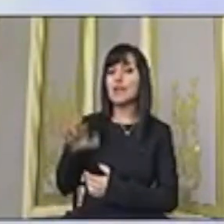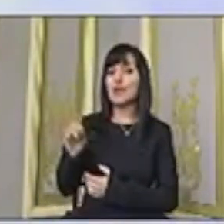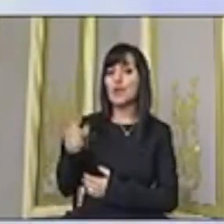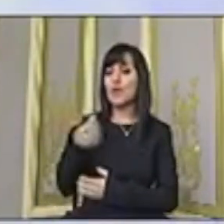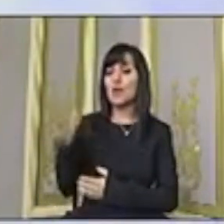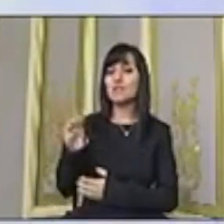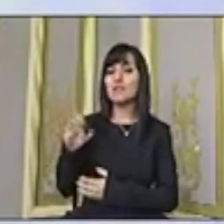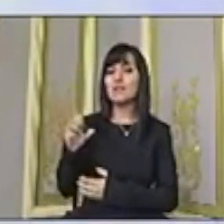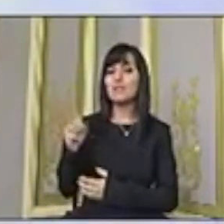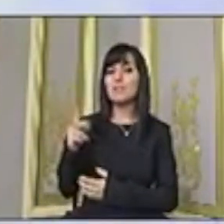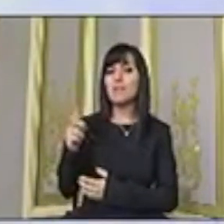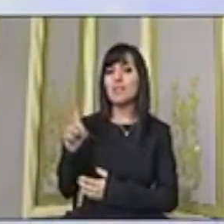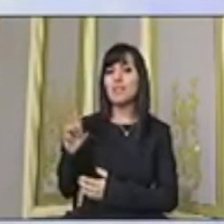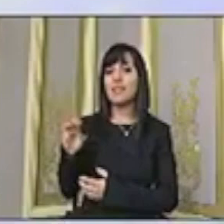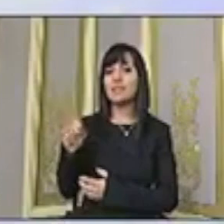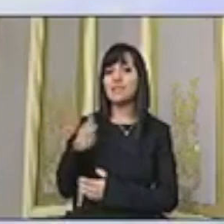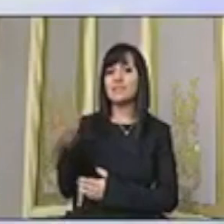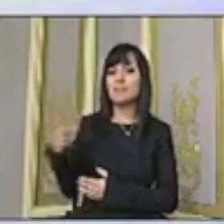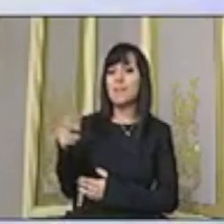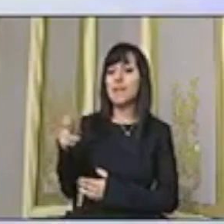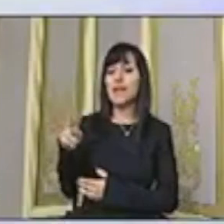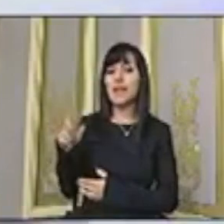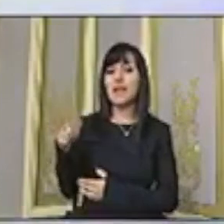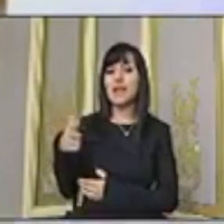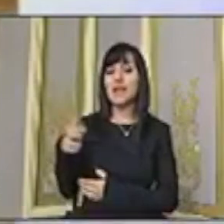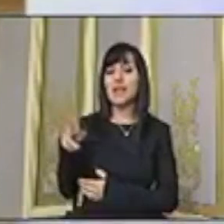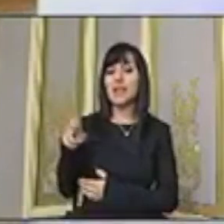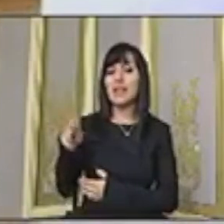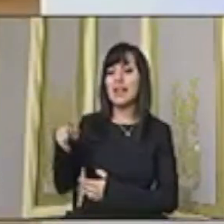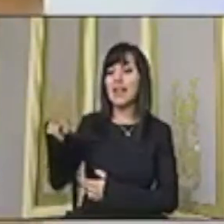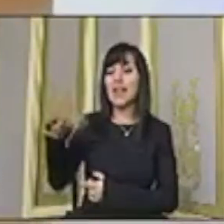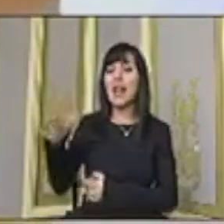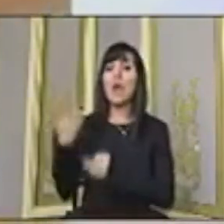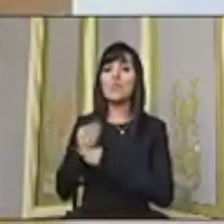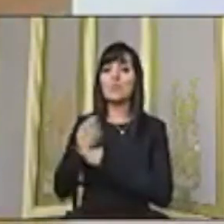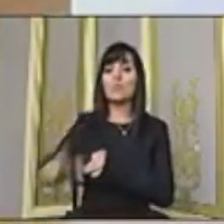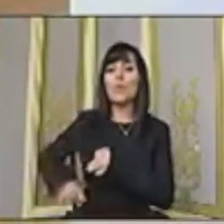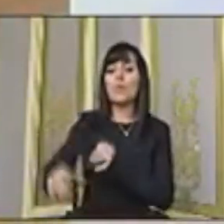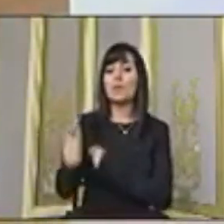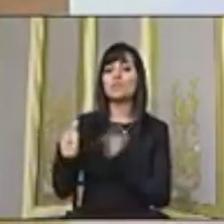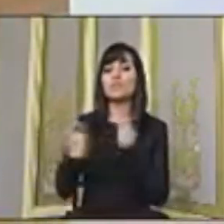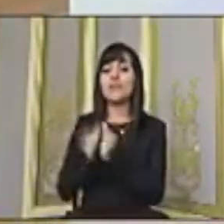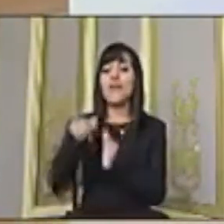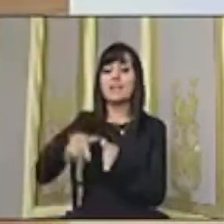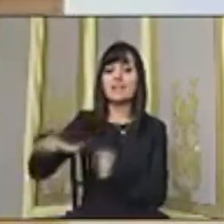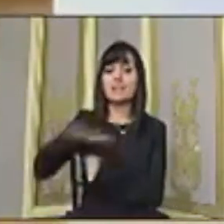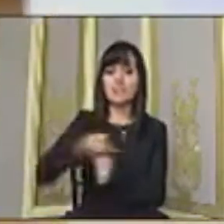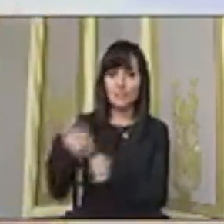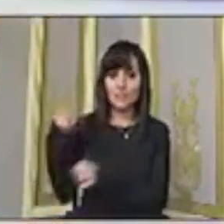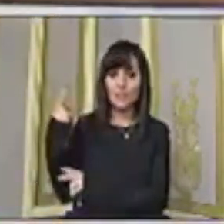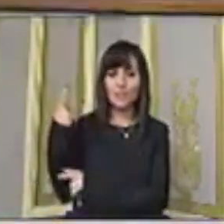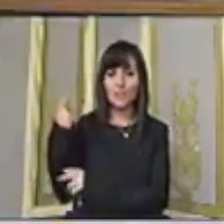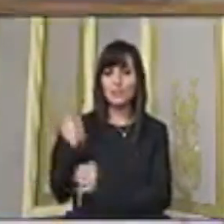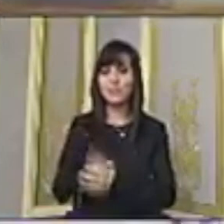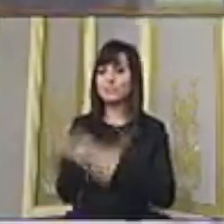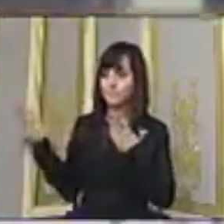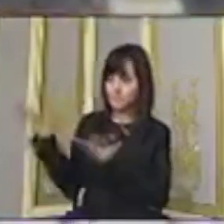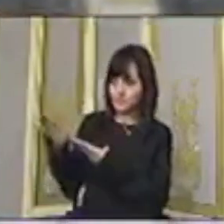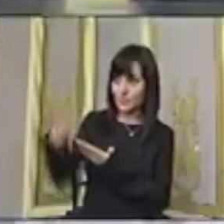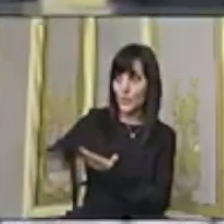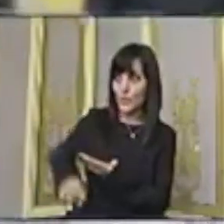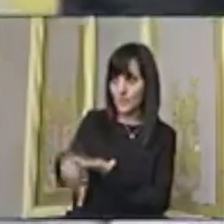Céspedes Peregrina, gobernador sustituto del Estado Libre y Soberano de Puebla. Adelante,